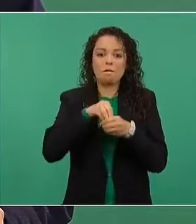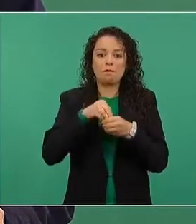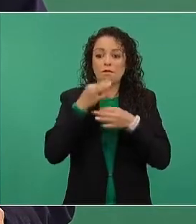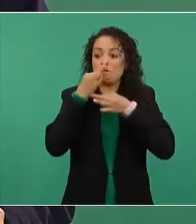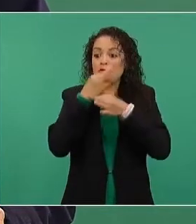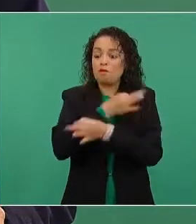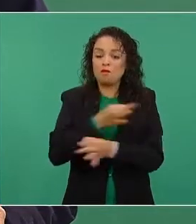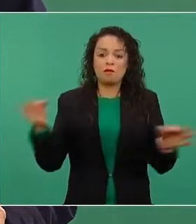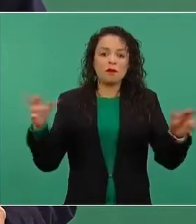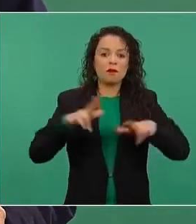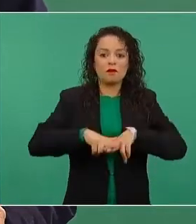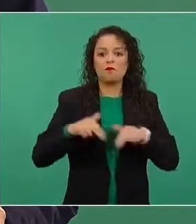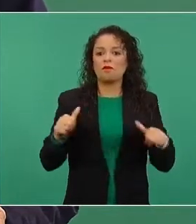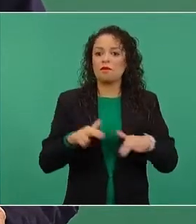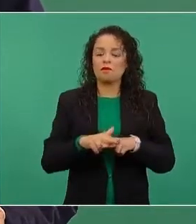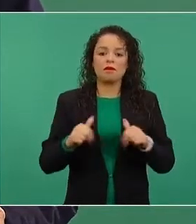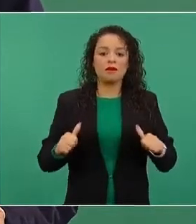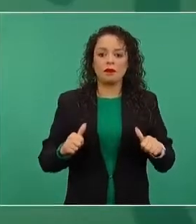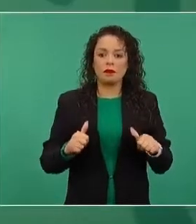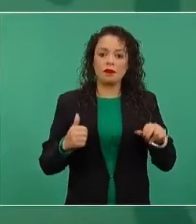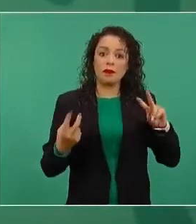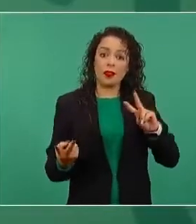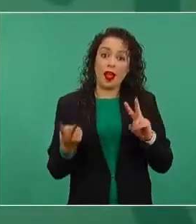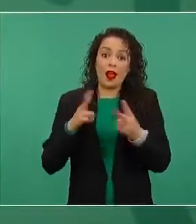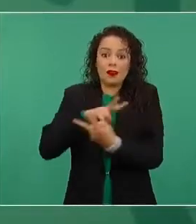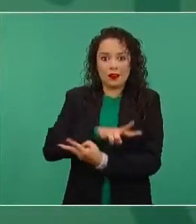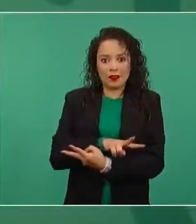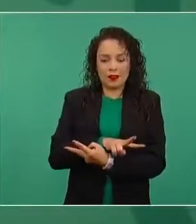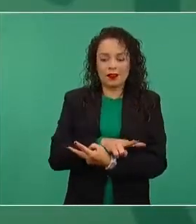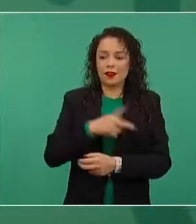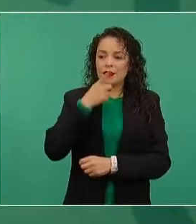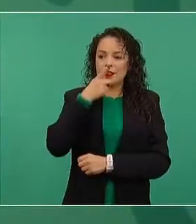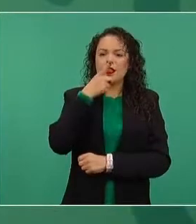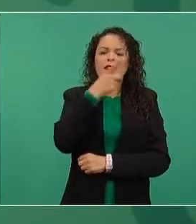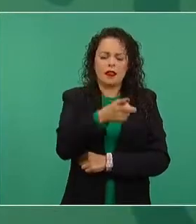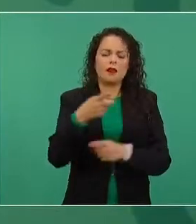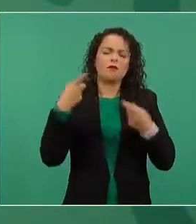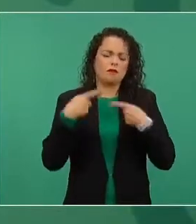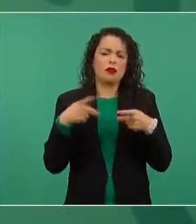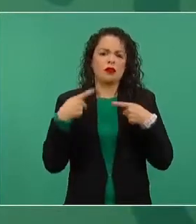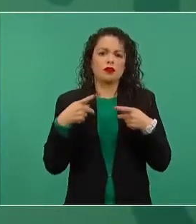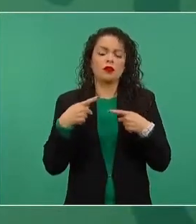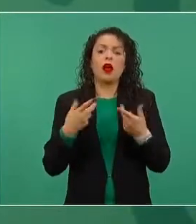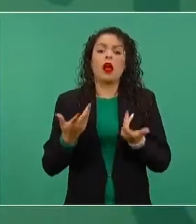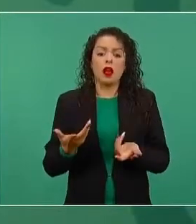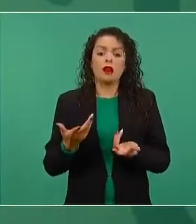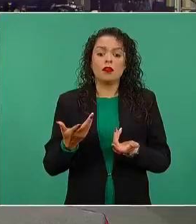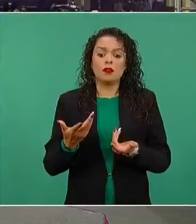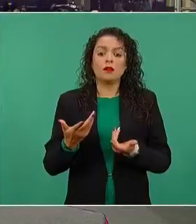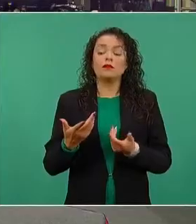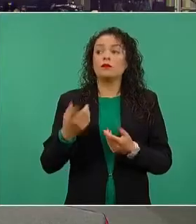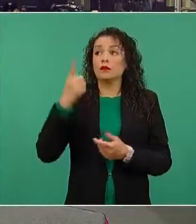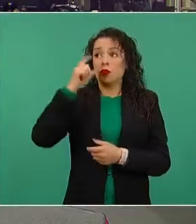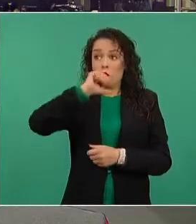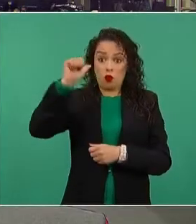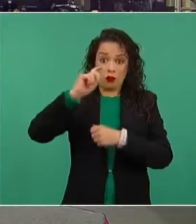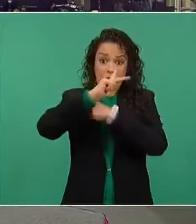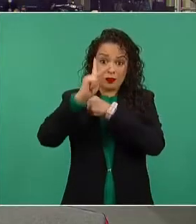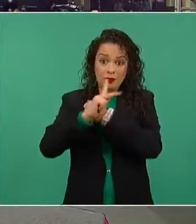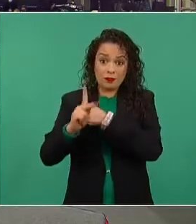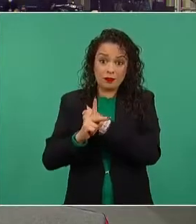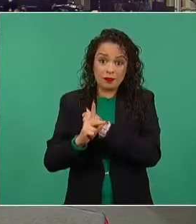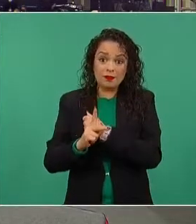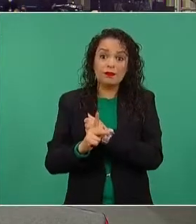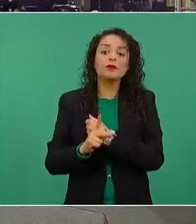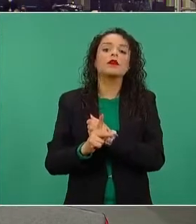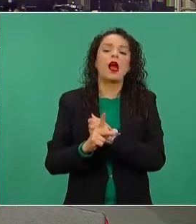Al contrario, se le decía a la gente de que iba a llegar la inversión extranjera